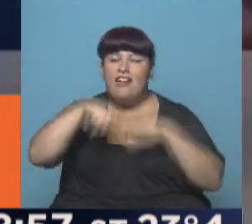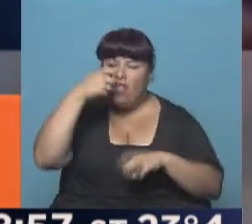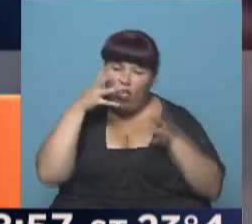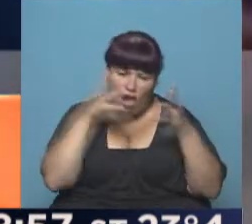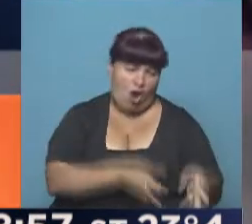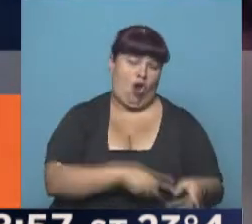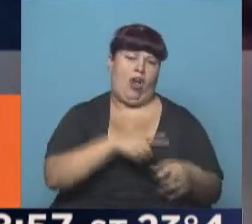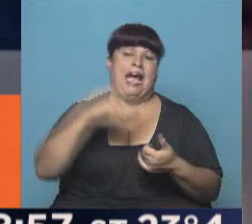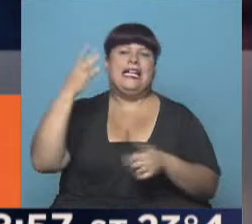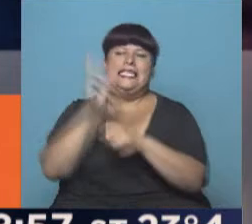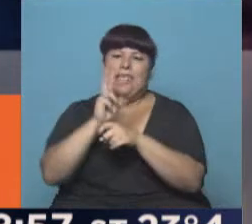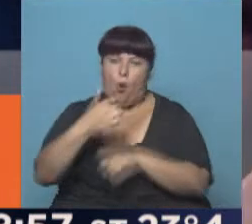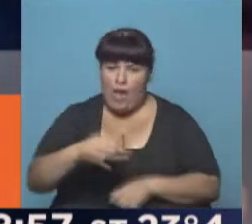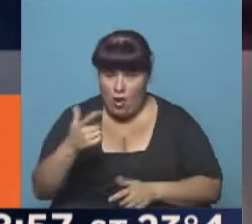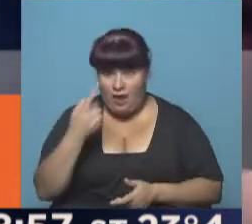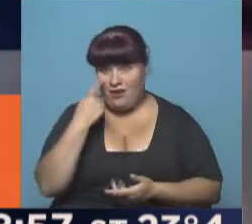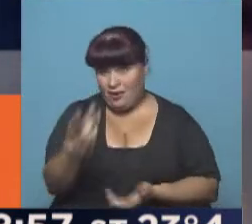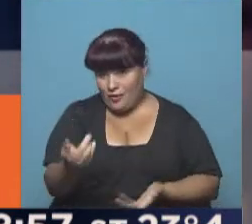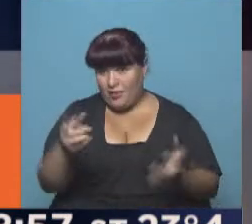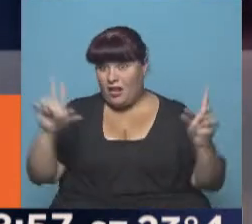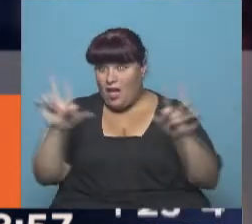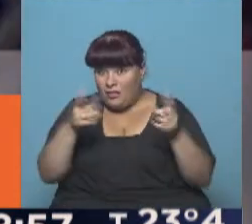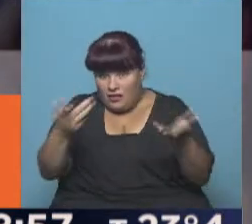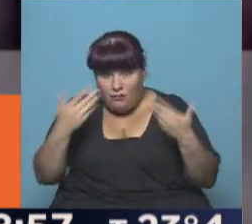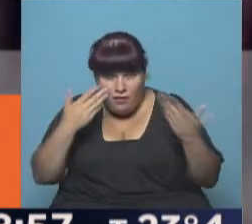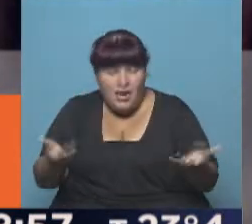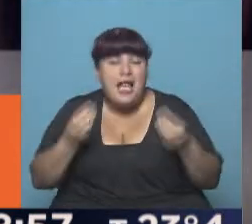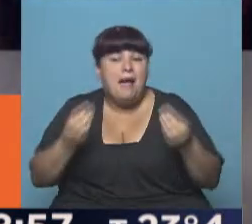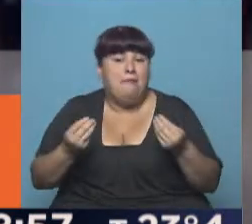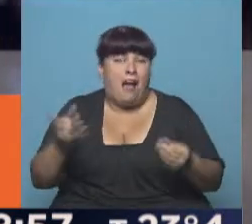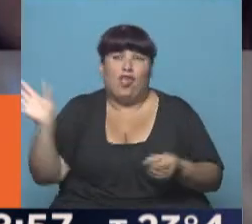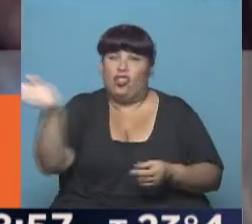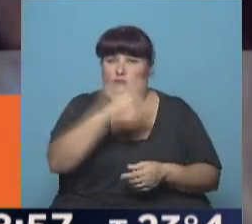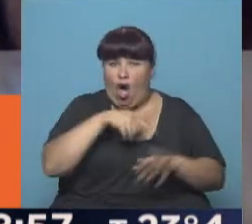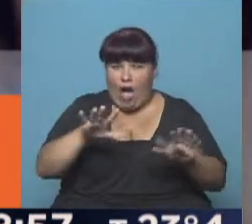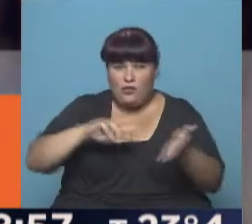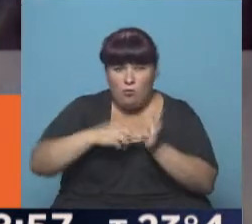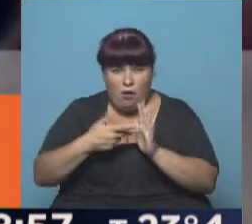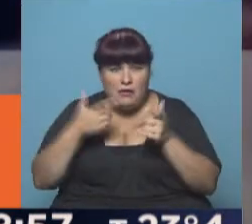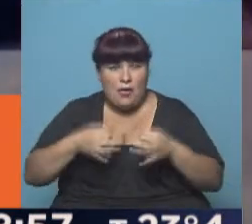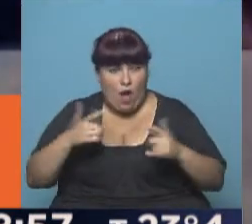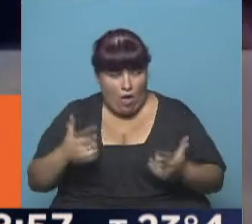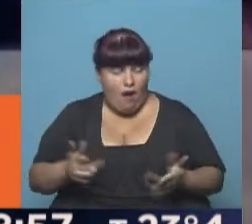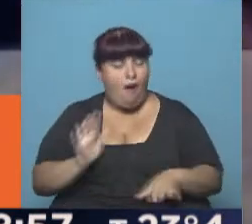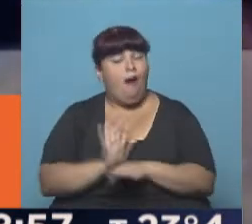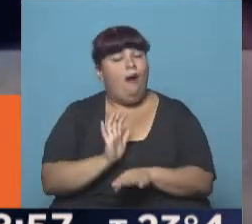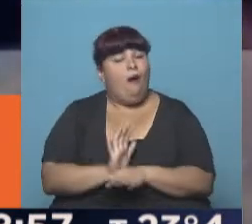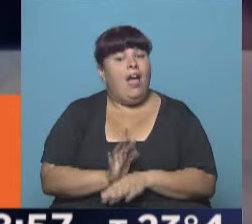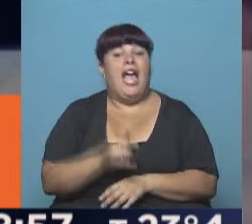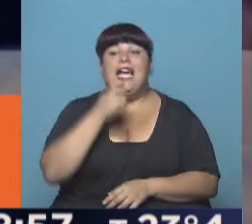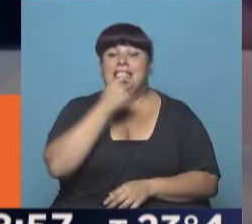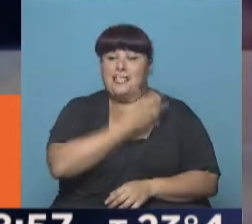narcotráfico, inseguridad, vemos las pantallas de ustedes, de lo que sucede en todos lados, y es decir que si